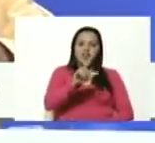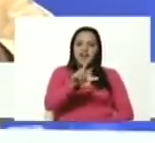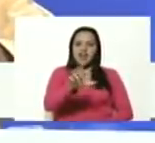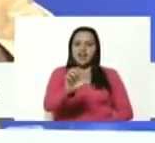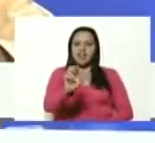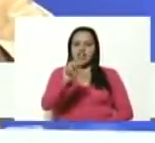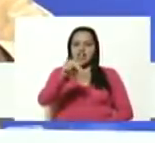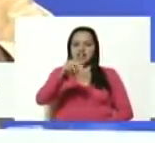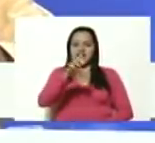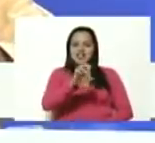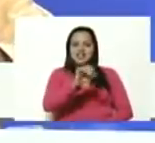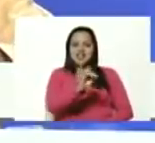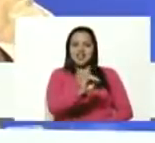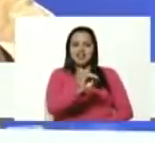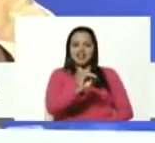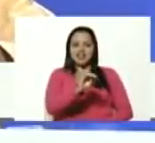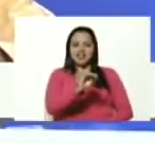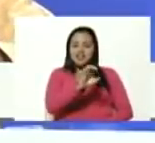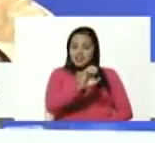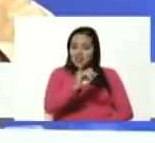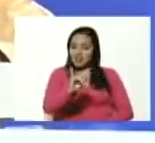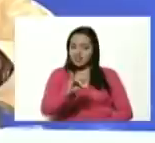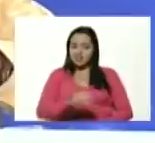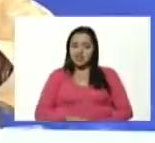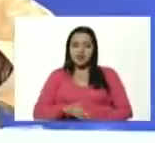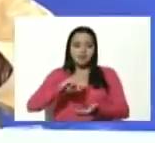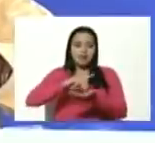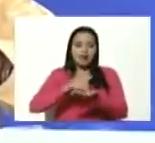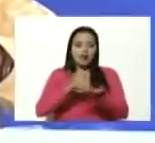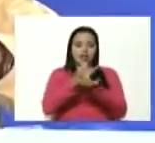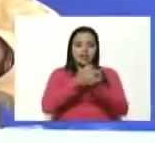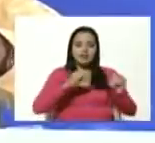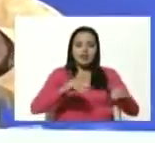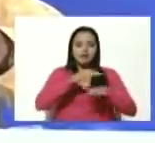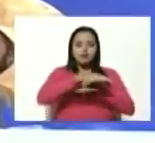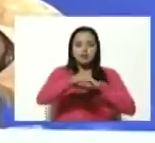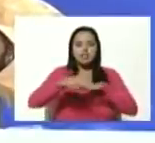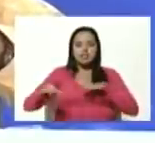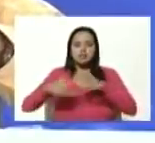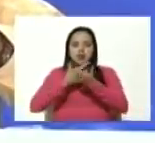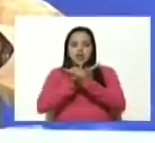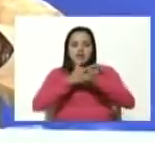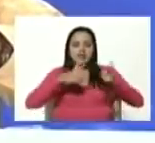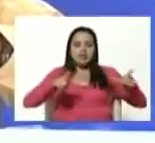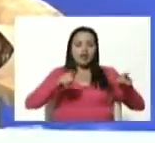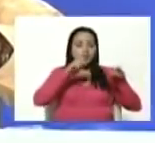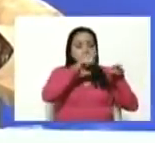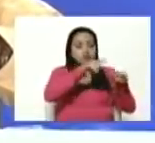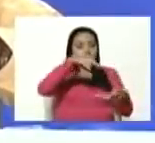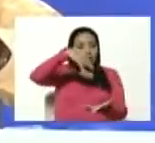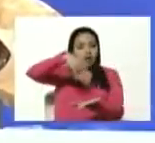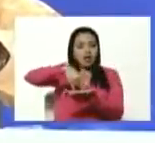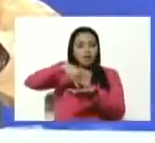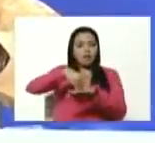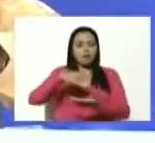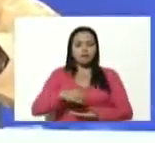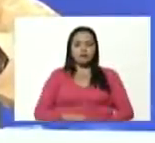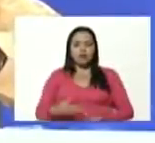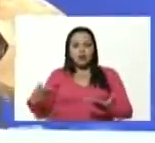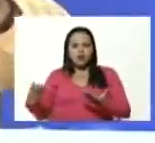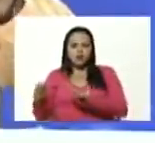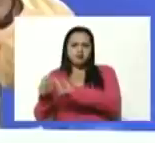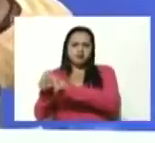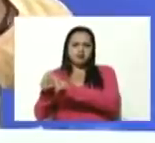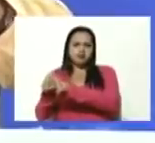parroquia Independencia, municipio Libertador. Allá está con